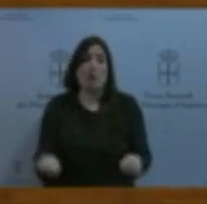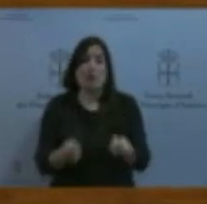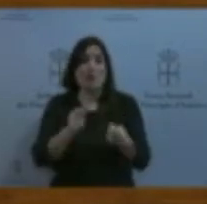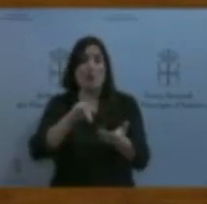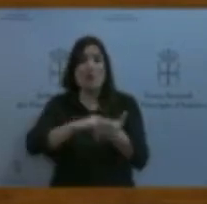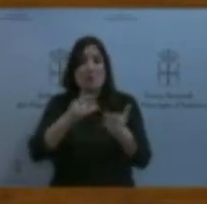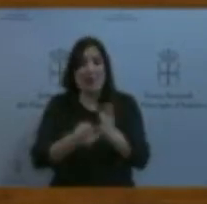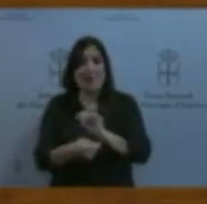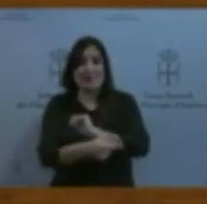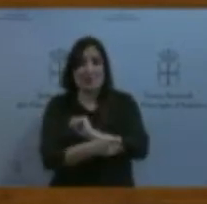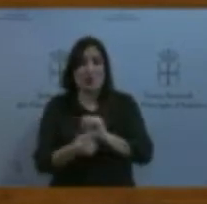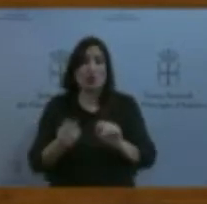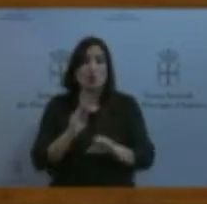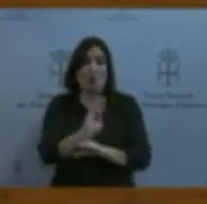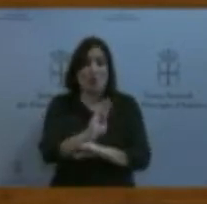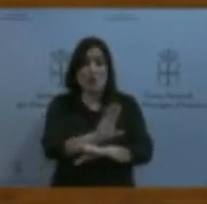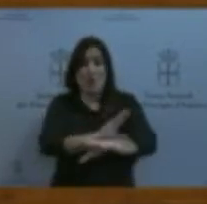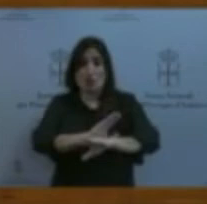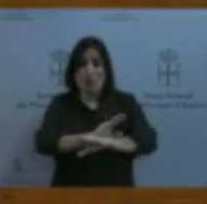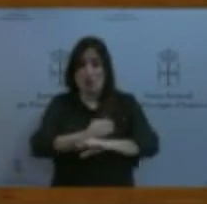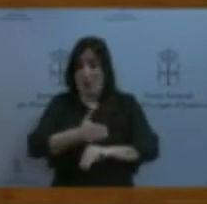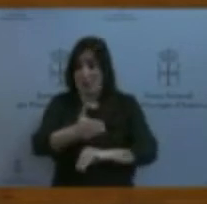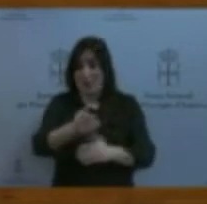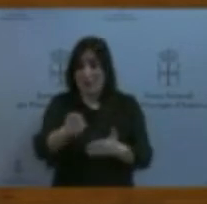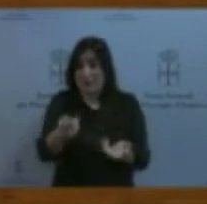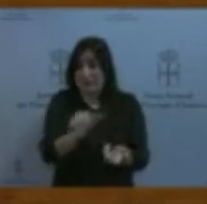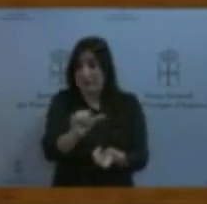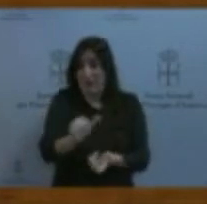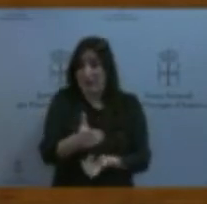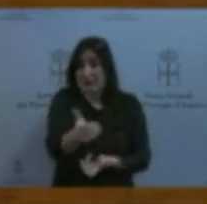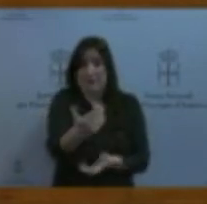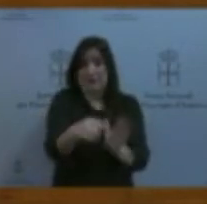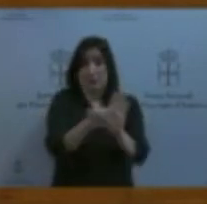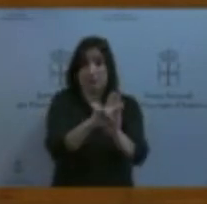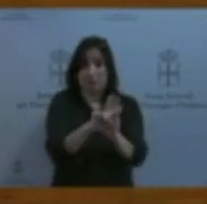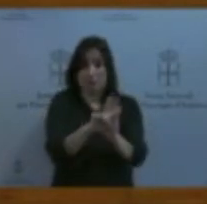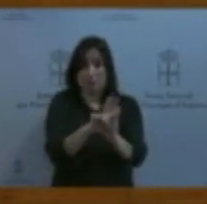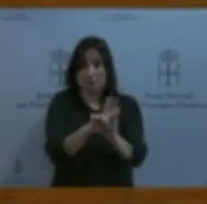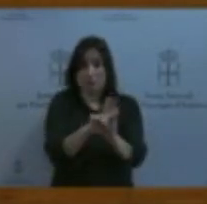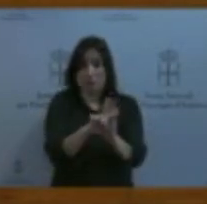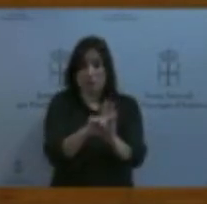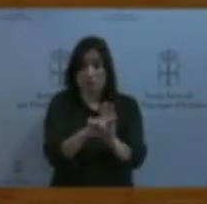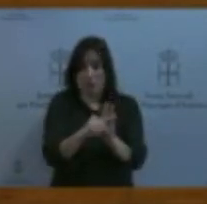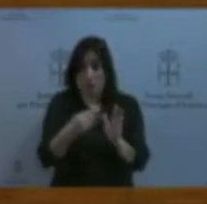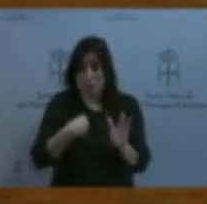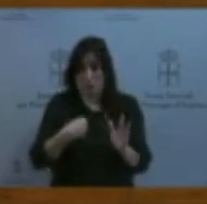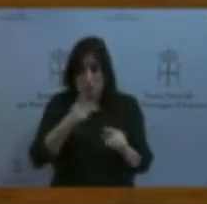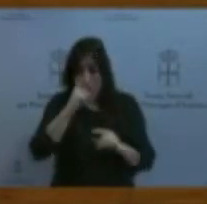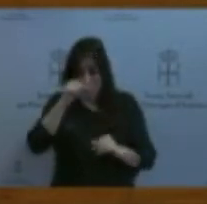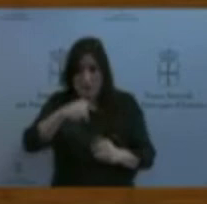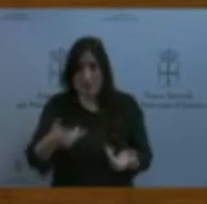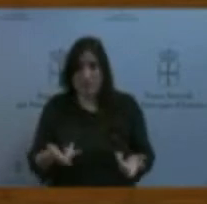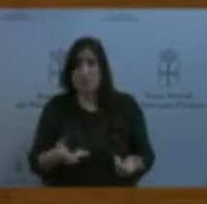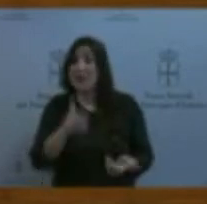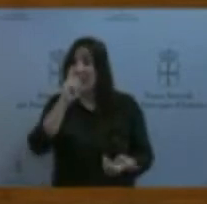las próximas semanas, en las correspondientes al presente ejercicio. Este año podemos hacerlo en los